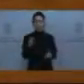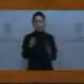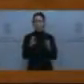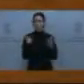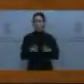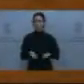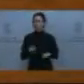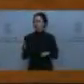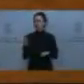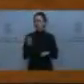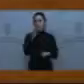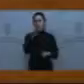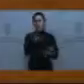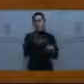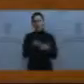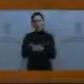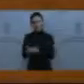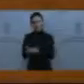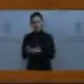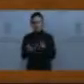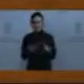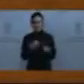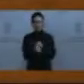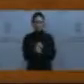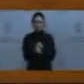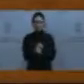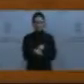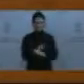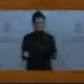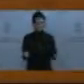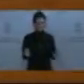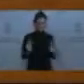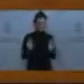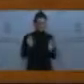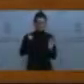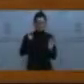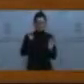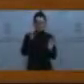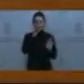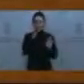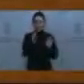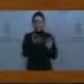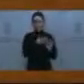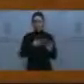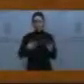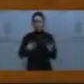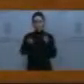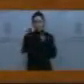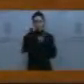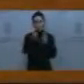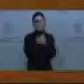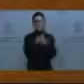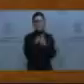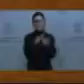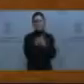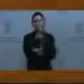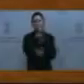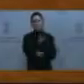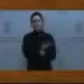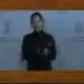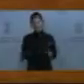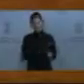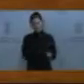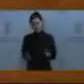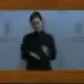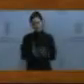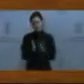no porque queramos entorpecer cualquier labor que vayan a realizar ustedes, sino porque deseamos que nos informen detalladamente sobre esta materia, sobre la marcha de